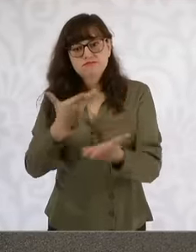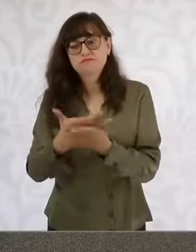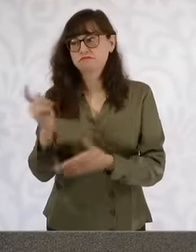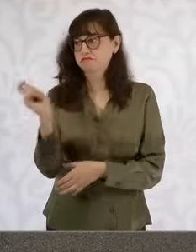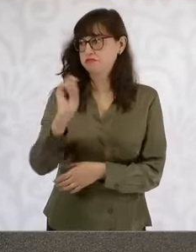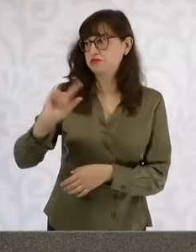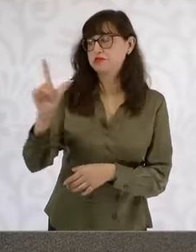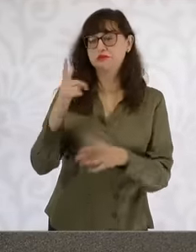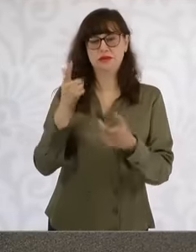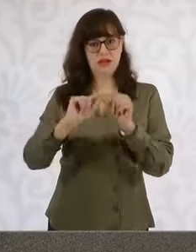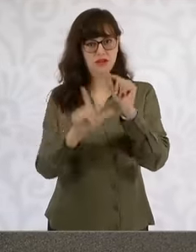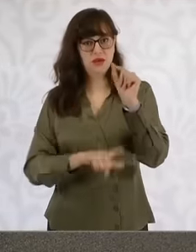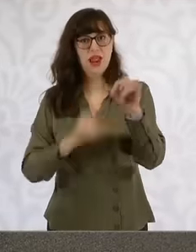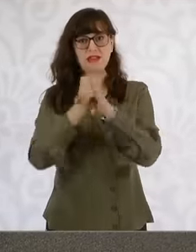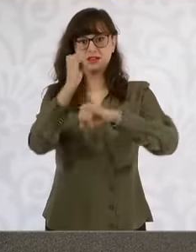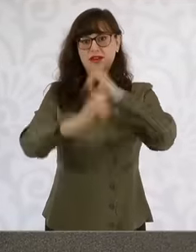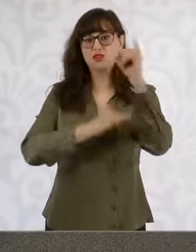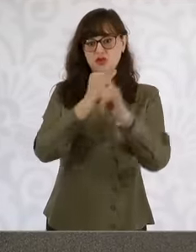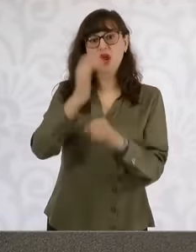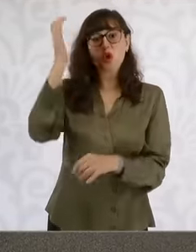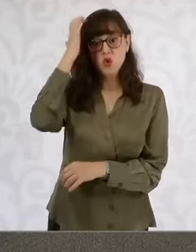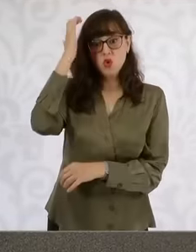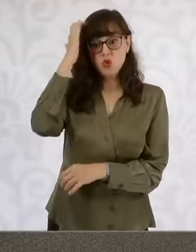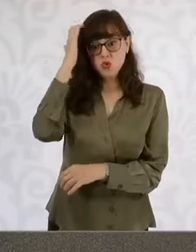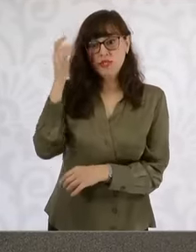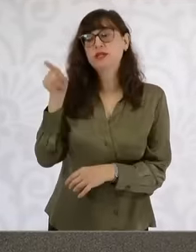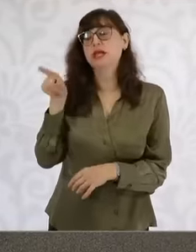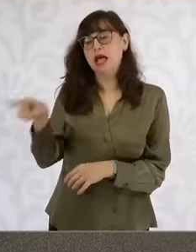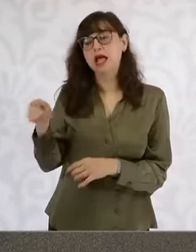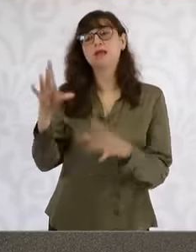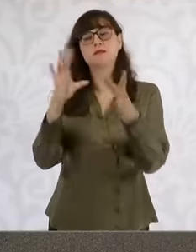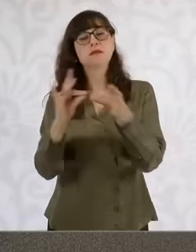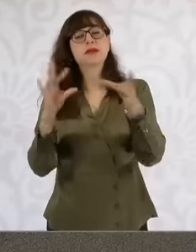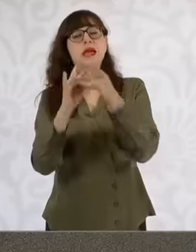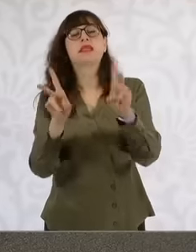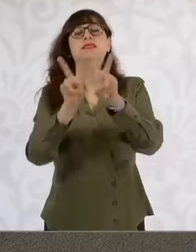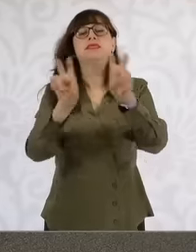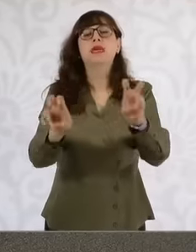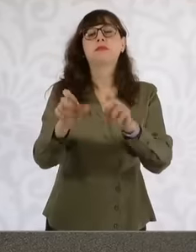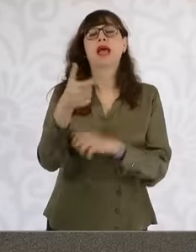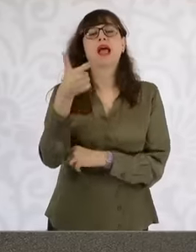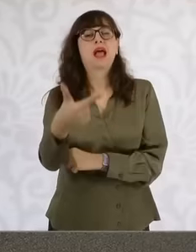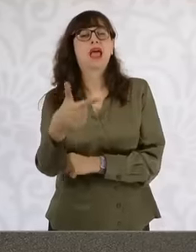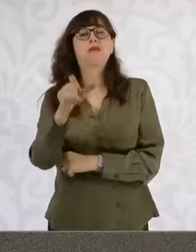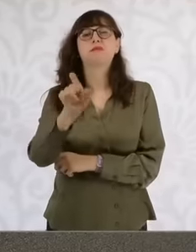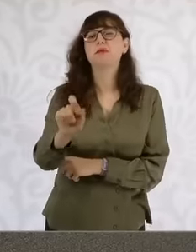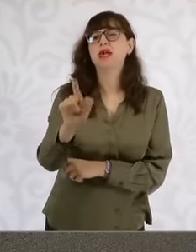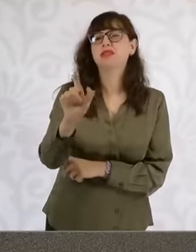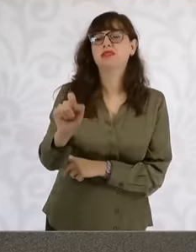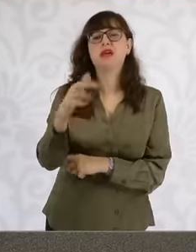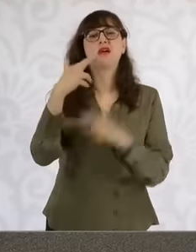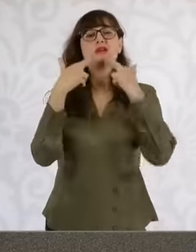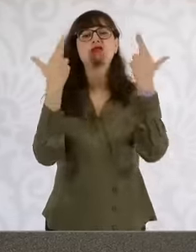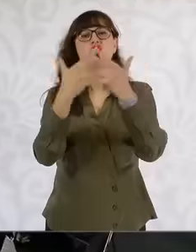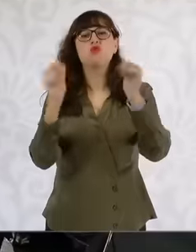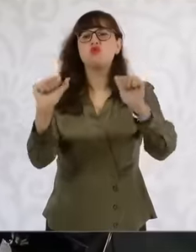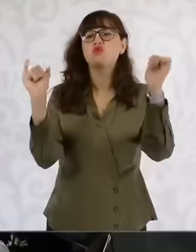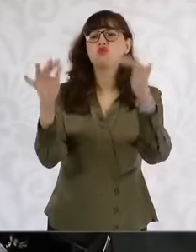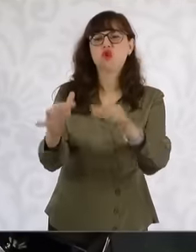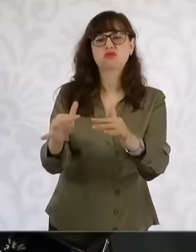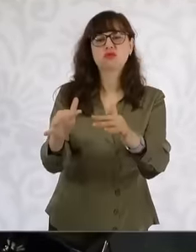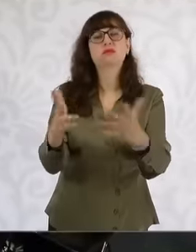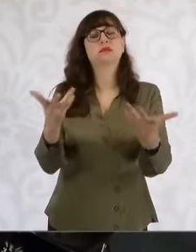va a platicar sobre la visita al G20. ¿Qué es el G20? Para que todas y todos los que nos